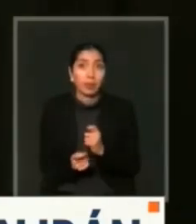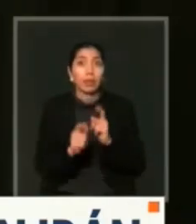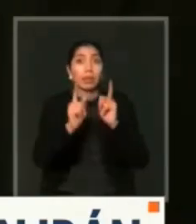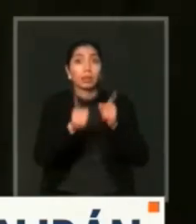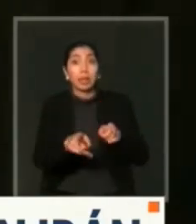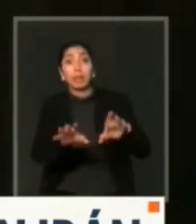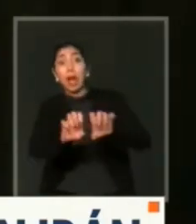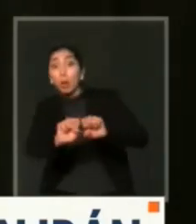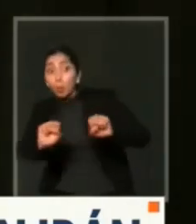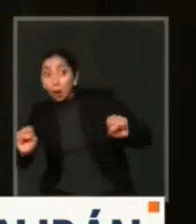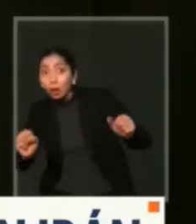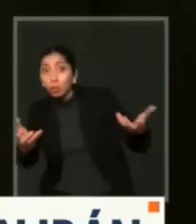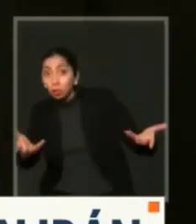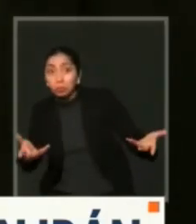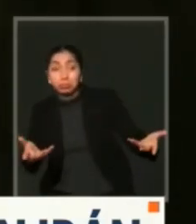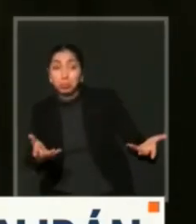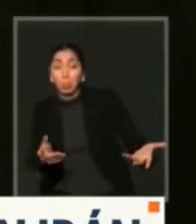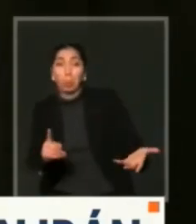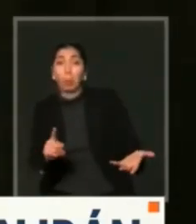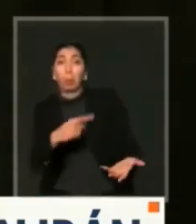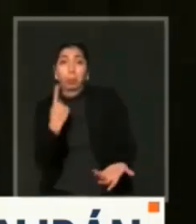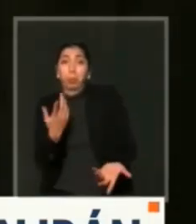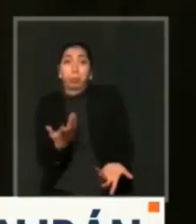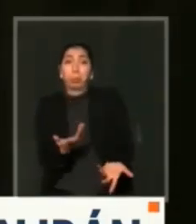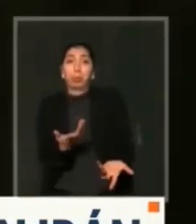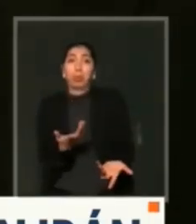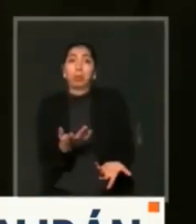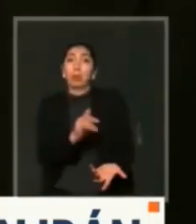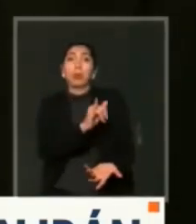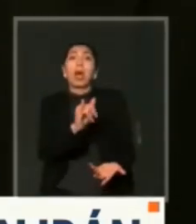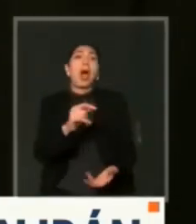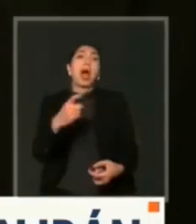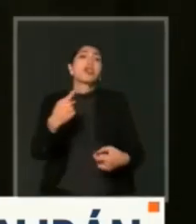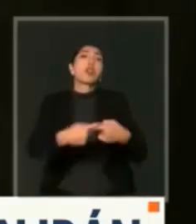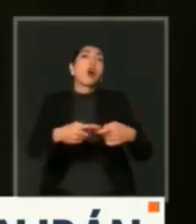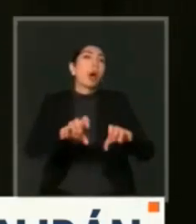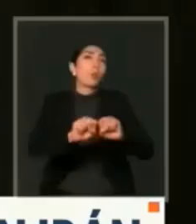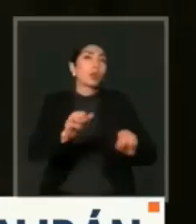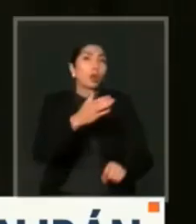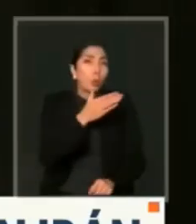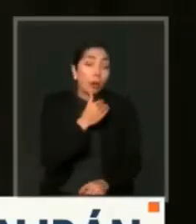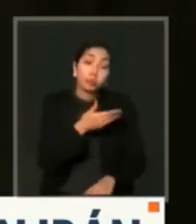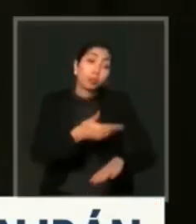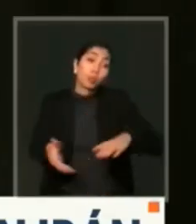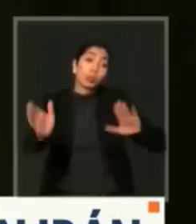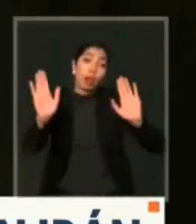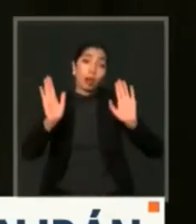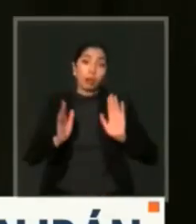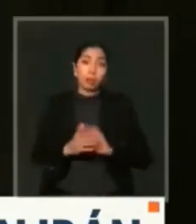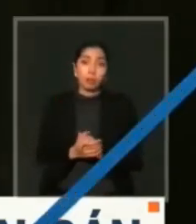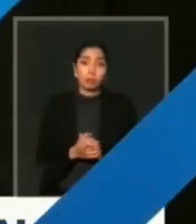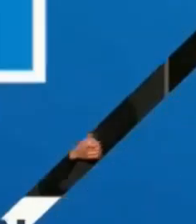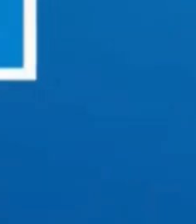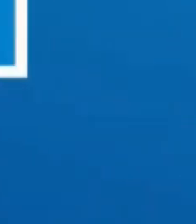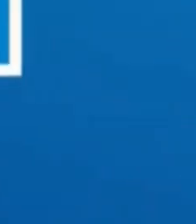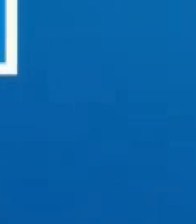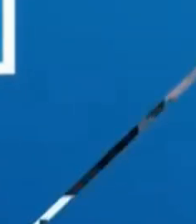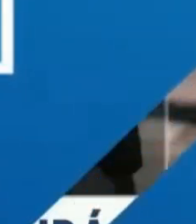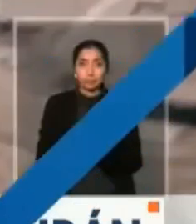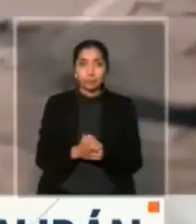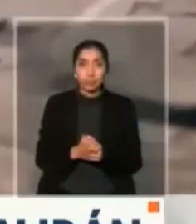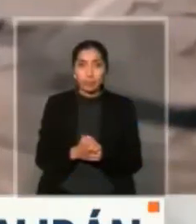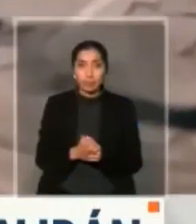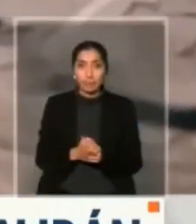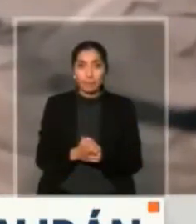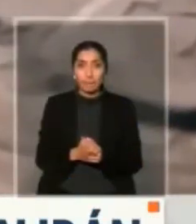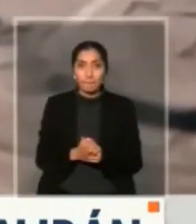demuestran el nivel de las falaces declaraciones de Khamenei, que entran en coalición con los verdaderos hechos que en